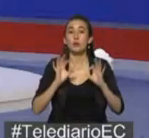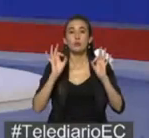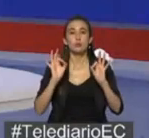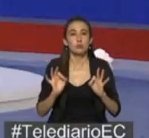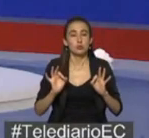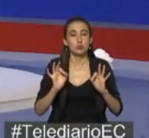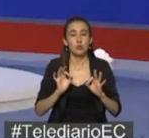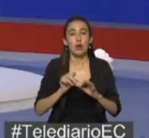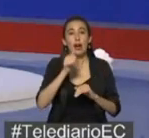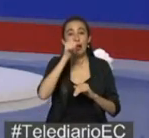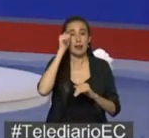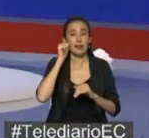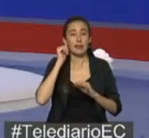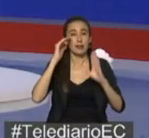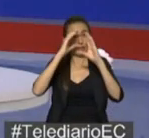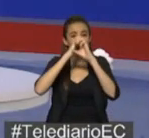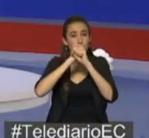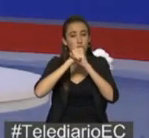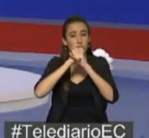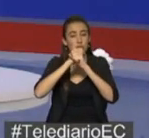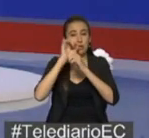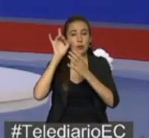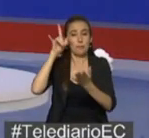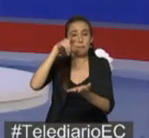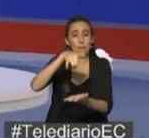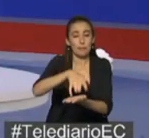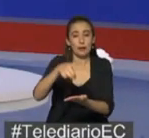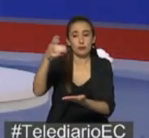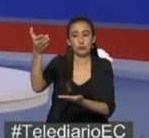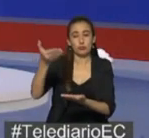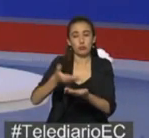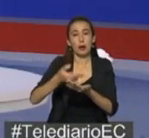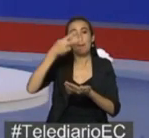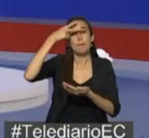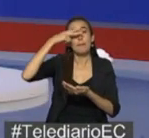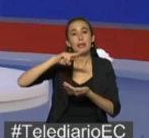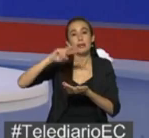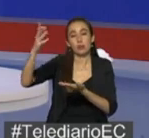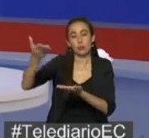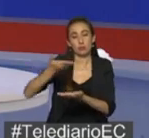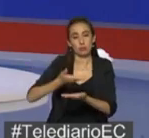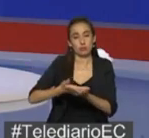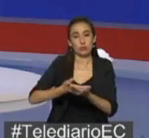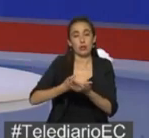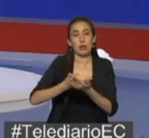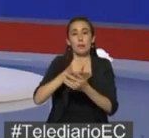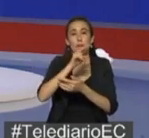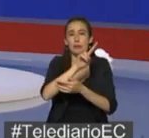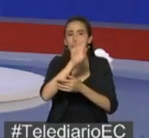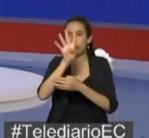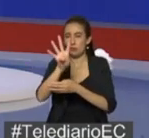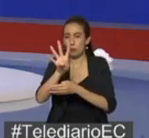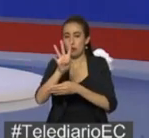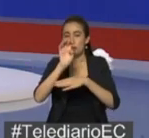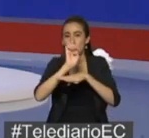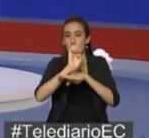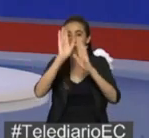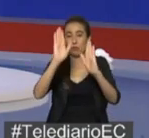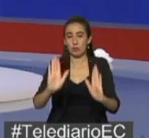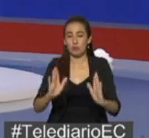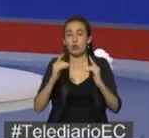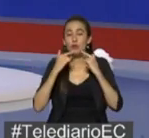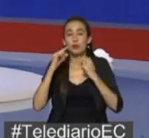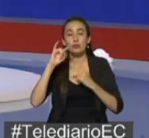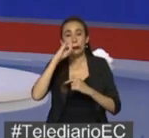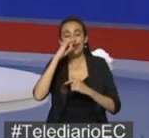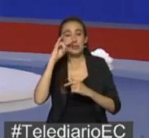llegaron procedentes de México 24 ecuatorianos, entre niños menores de edad, quienes se encontraban sin sus padres, y mujeres